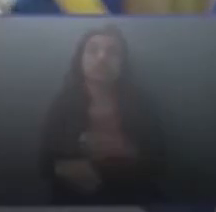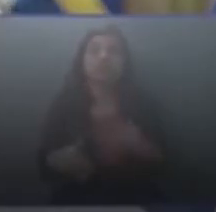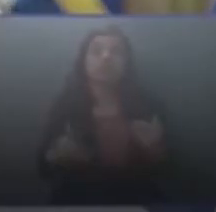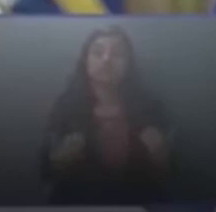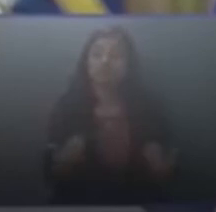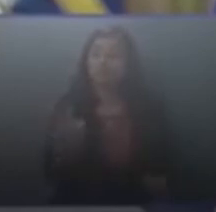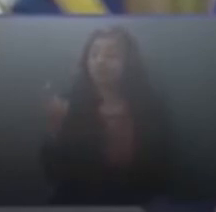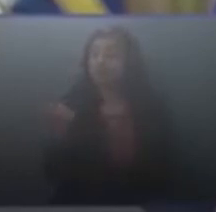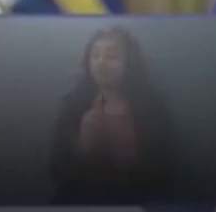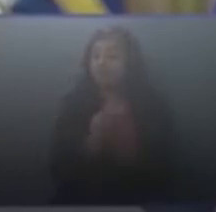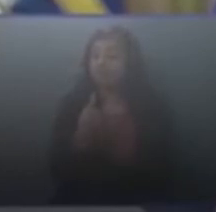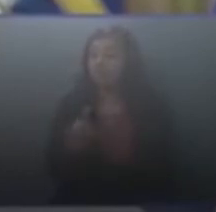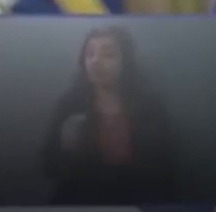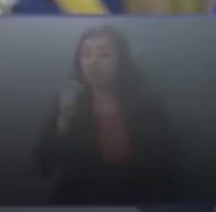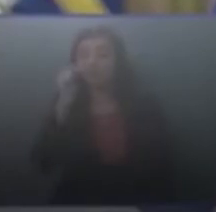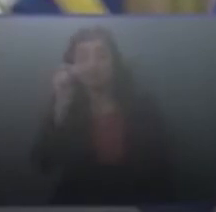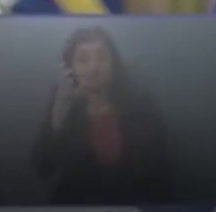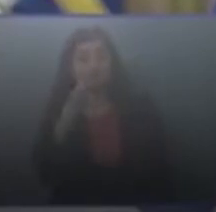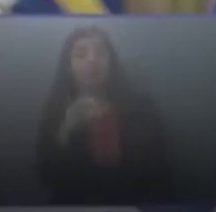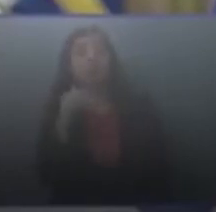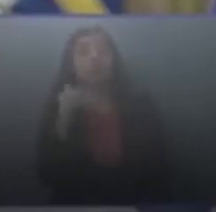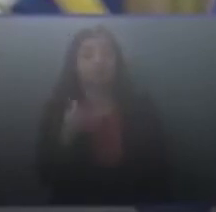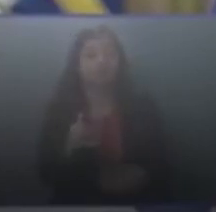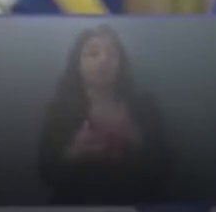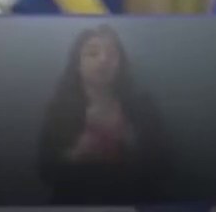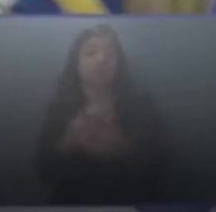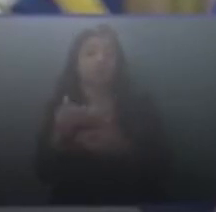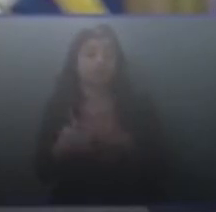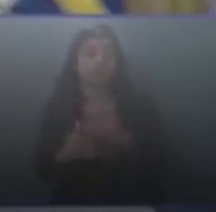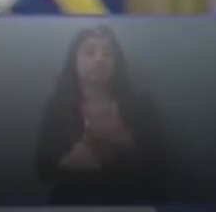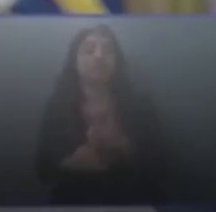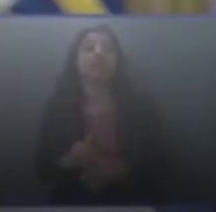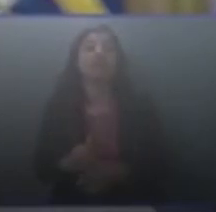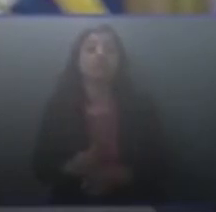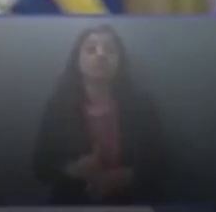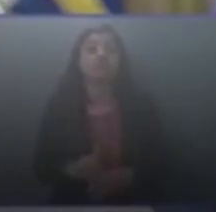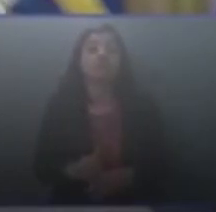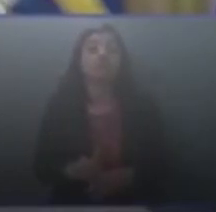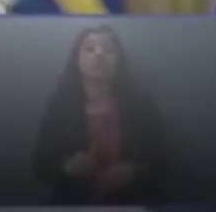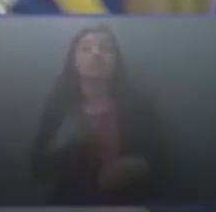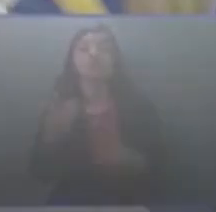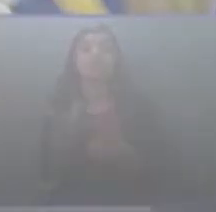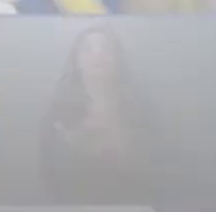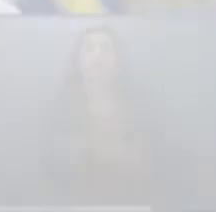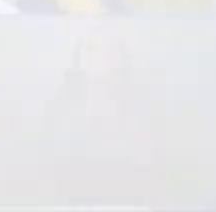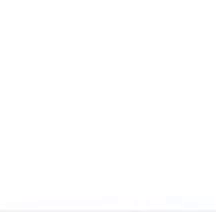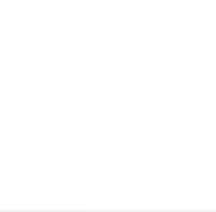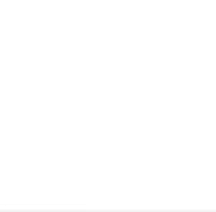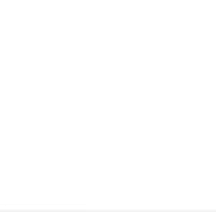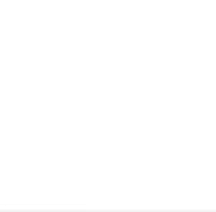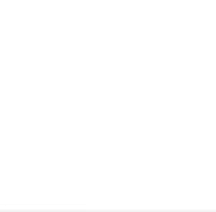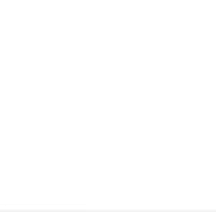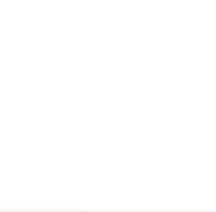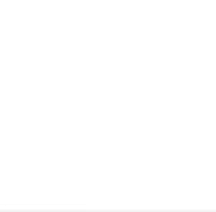gran paso en obtener la materialización de sus derechos